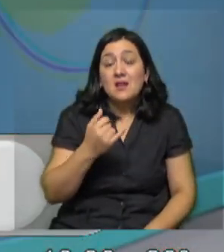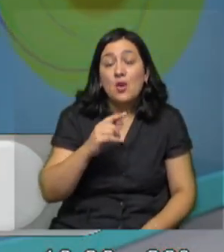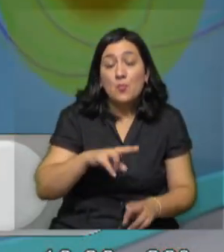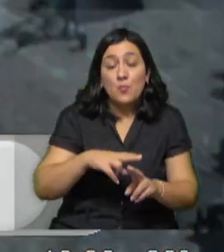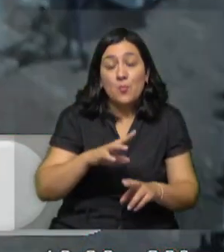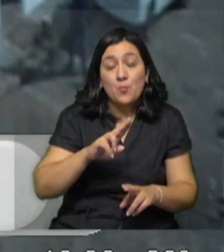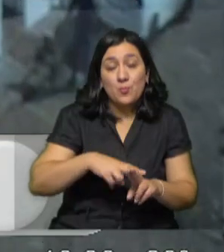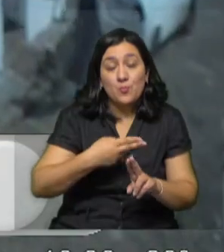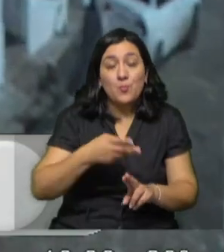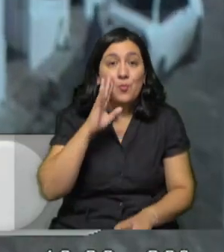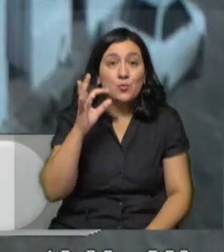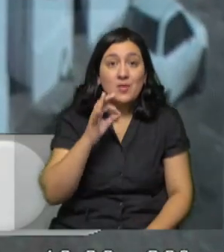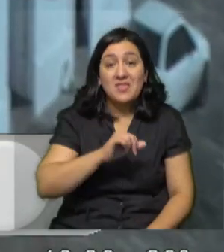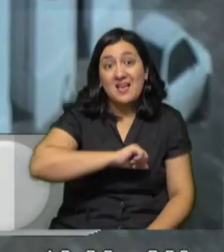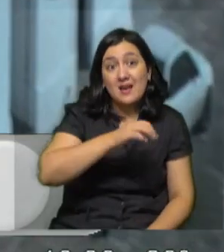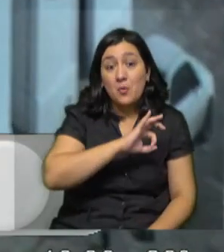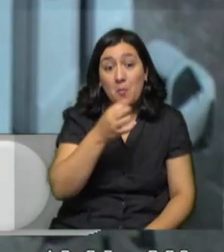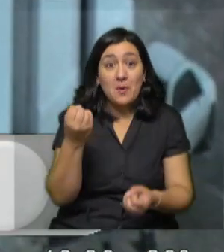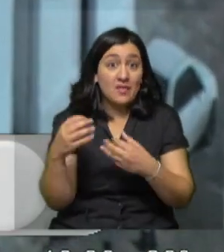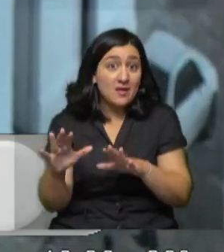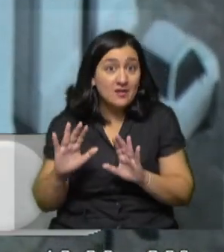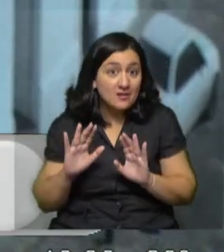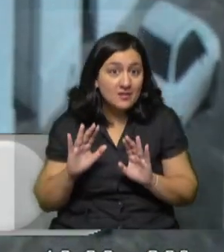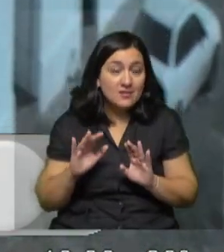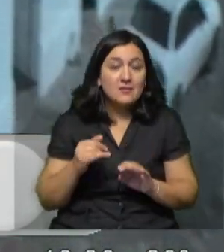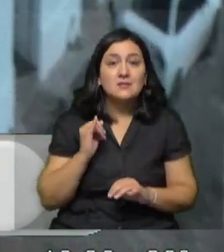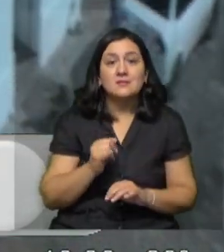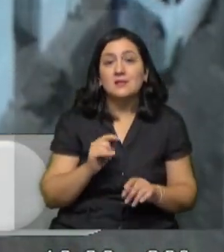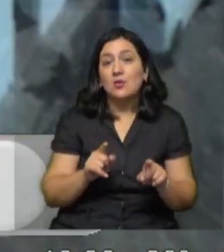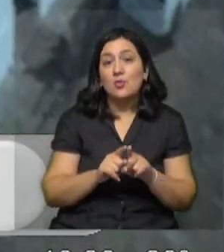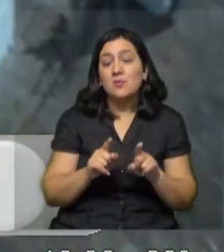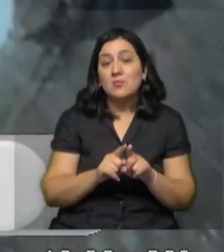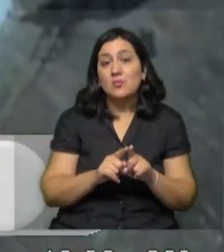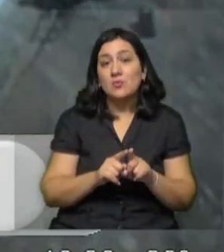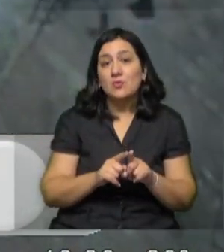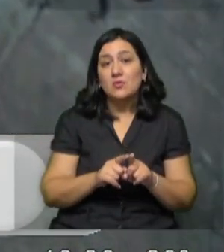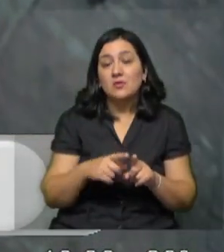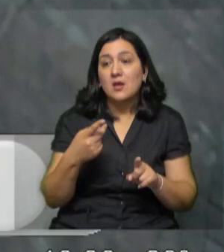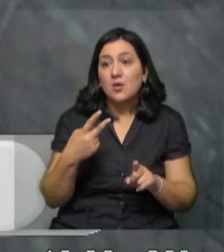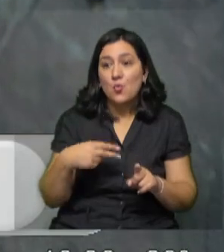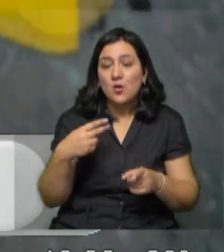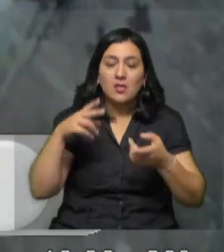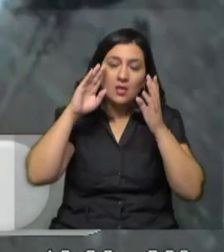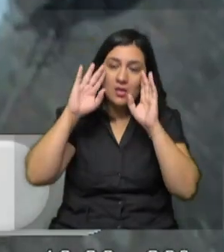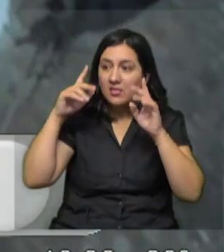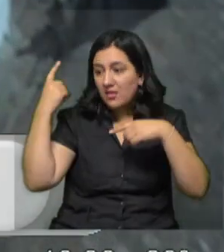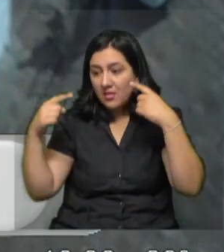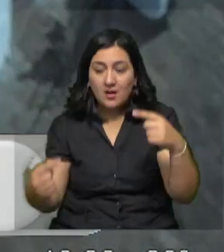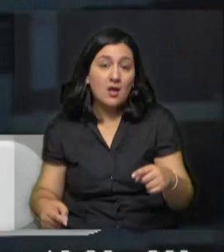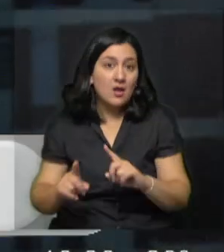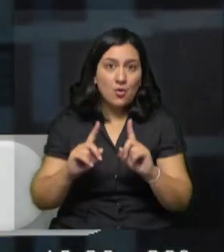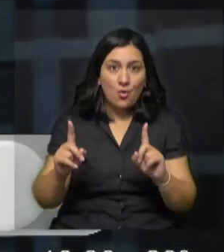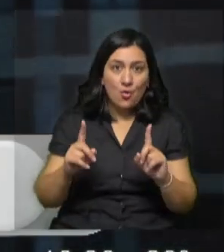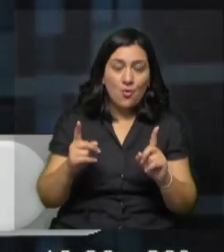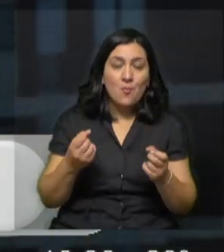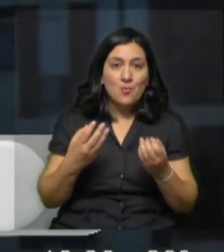Sí, tal cual, tal cual. Y bueno, y eso mismo te hace a nunca salir de foco porque el presente